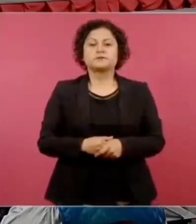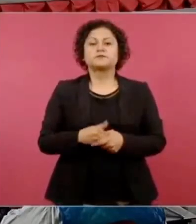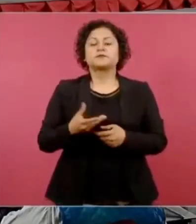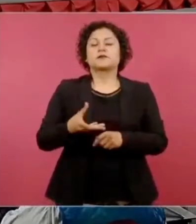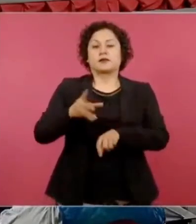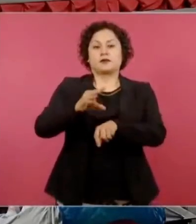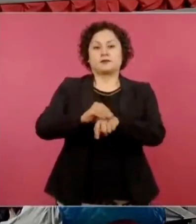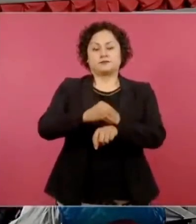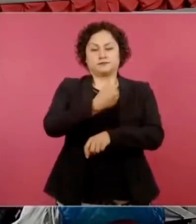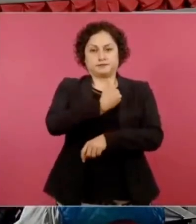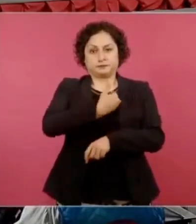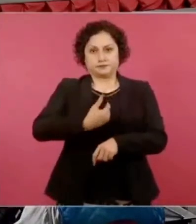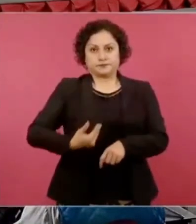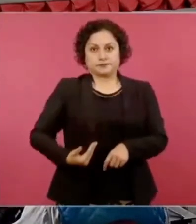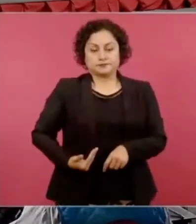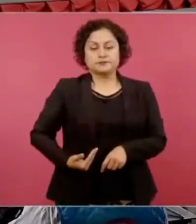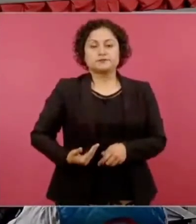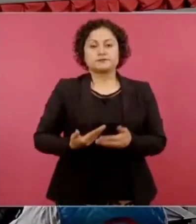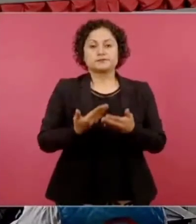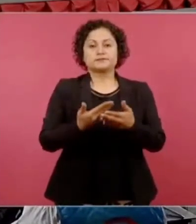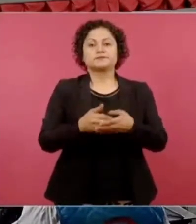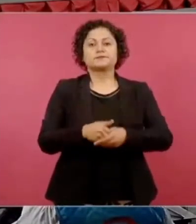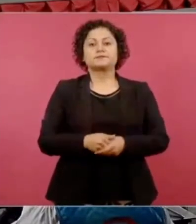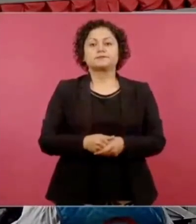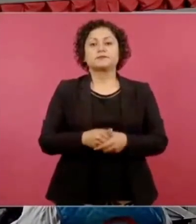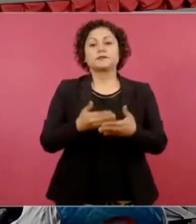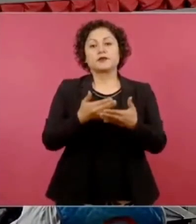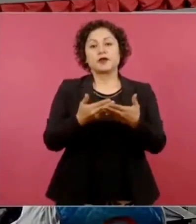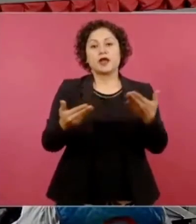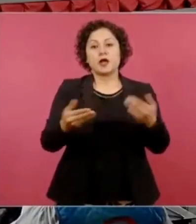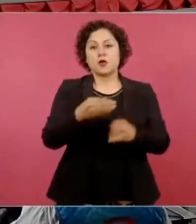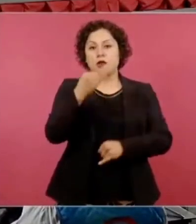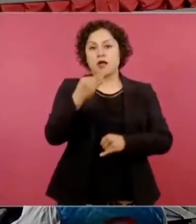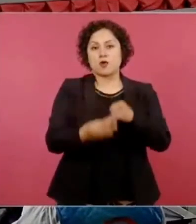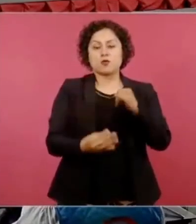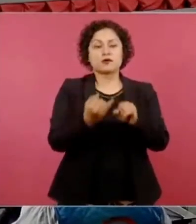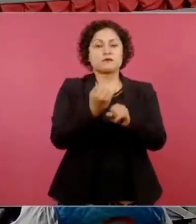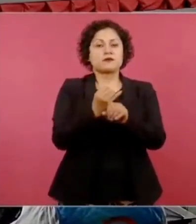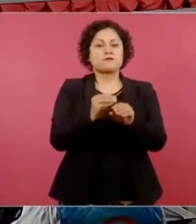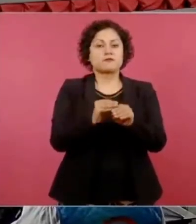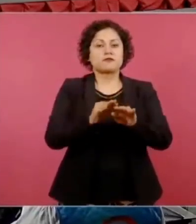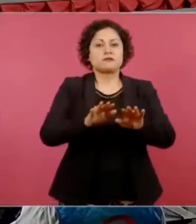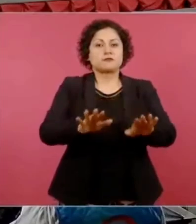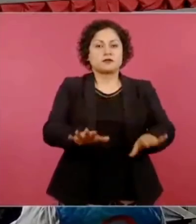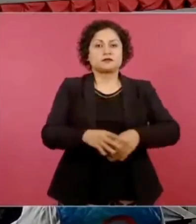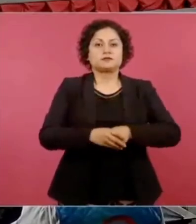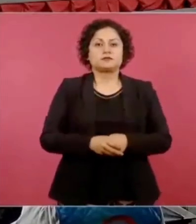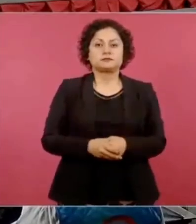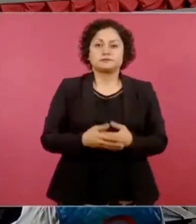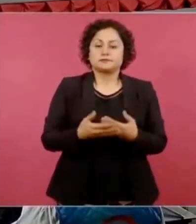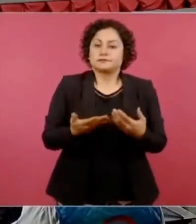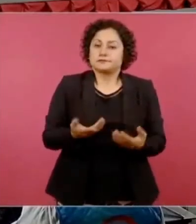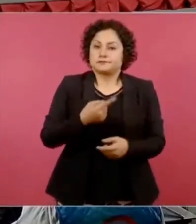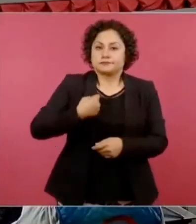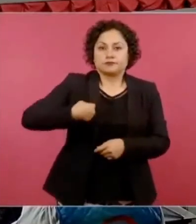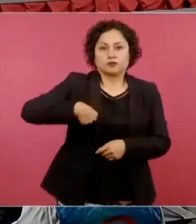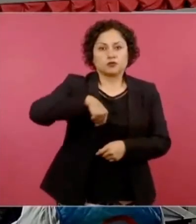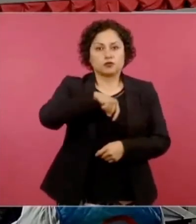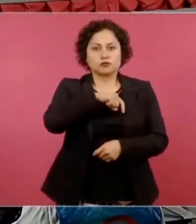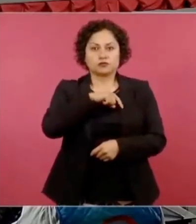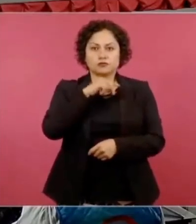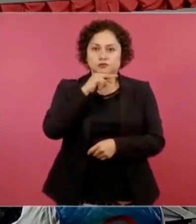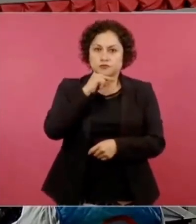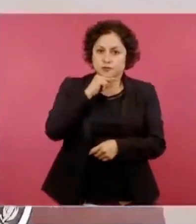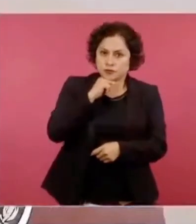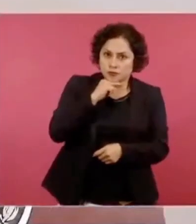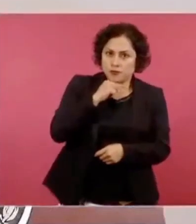permiso, presidente, vamos a exponer ya por último una preocupación que mantenemos en el Gabinete